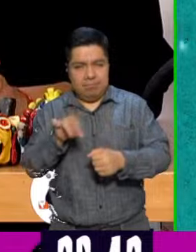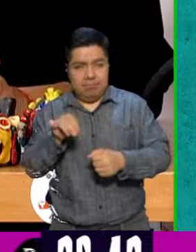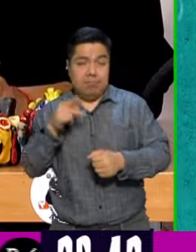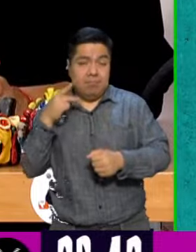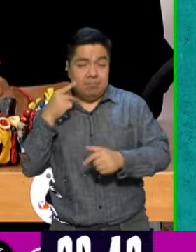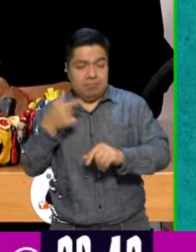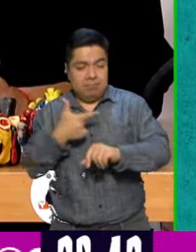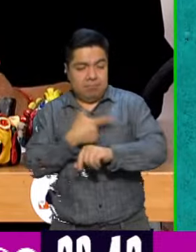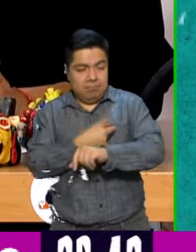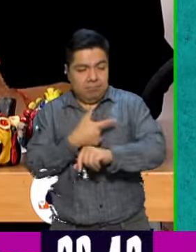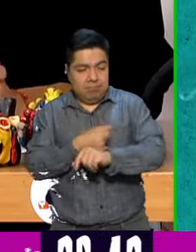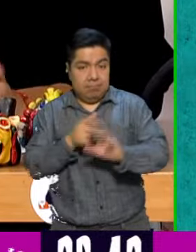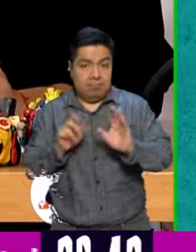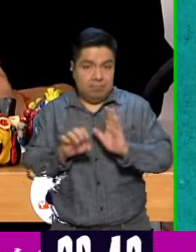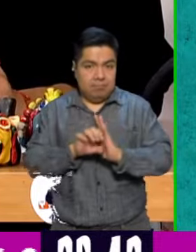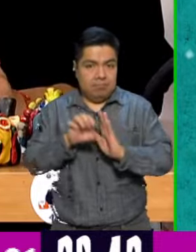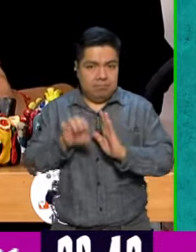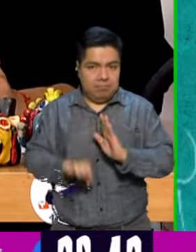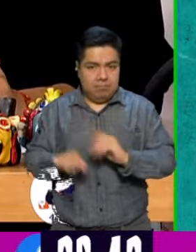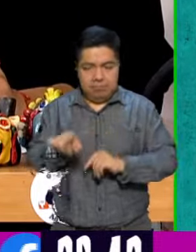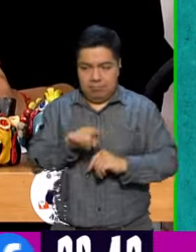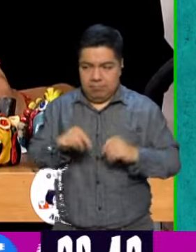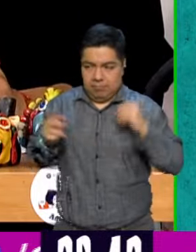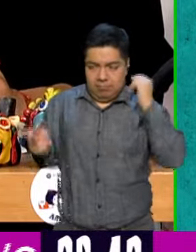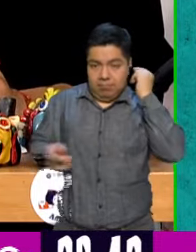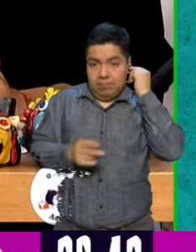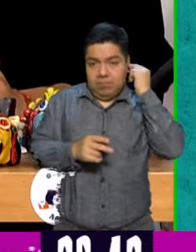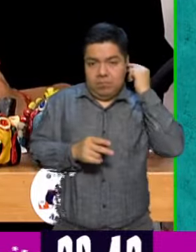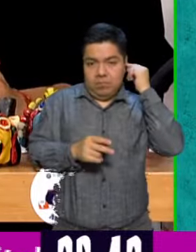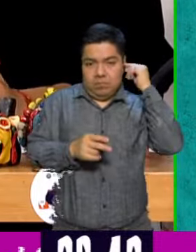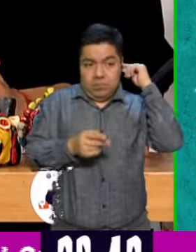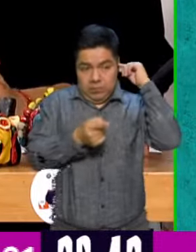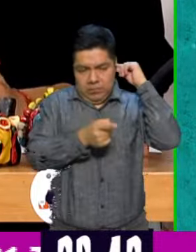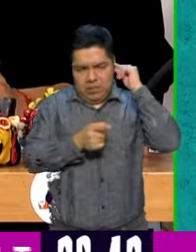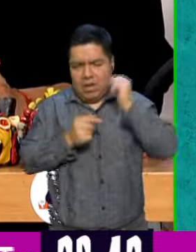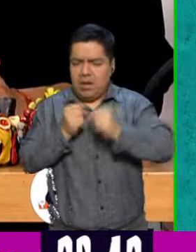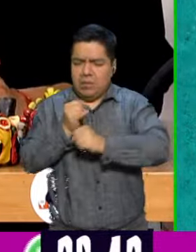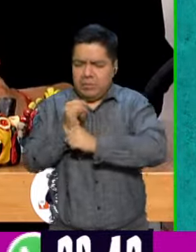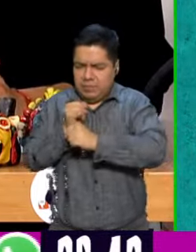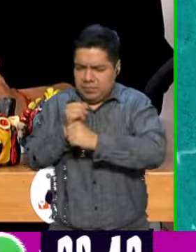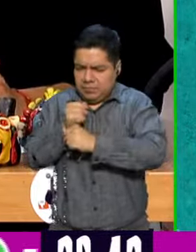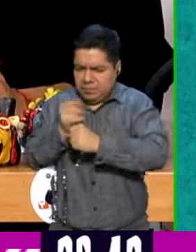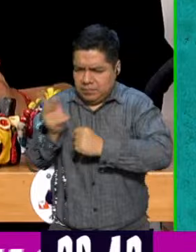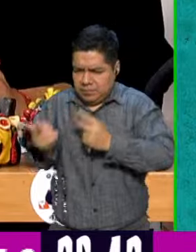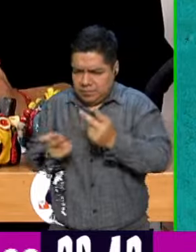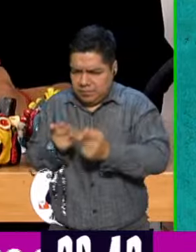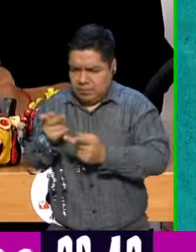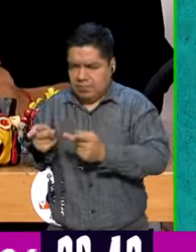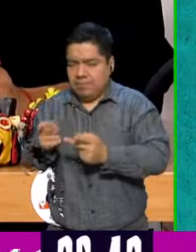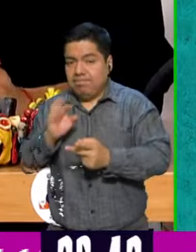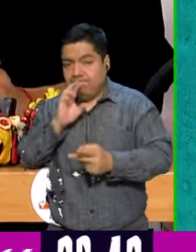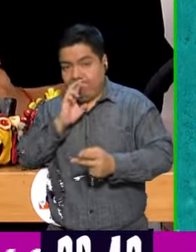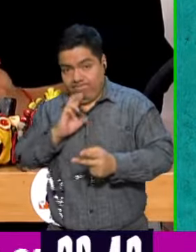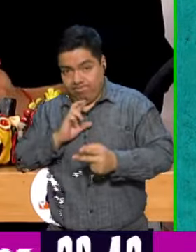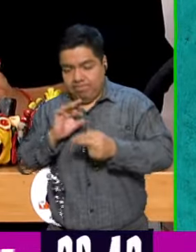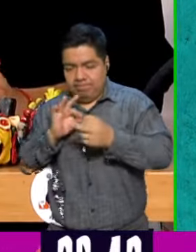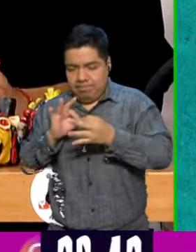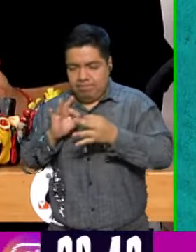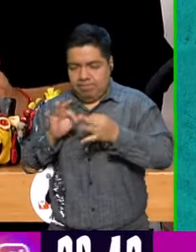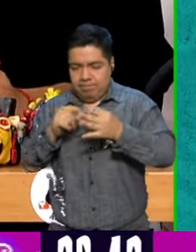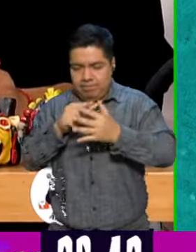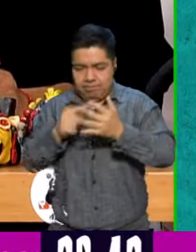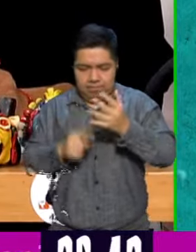bueno, pues yo fui a preguntarle a un investigador y nos resolvió todos los